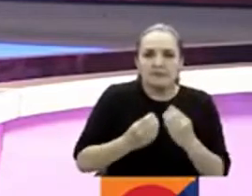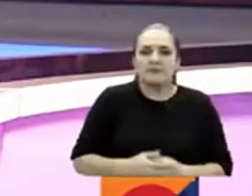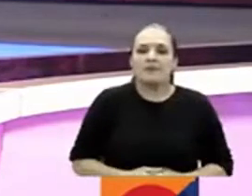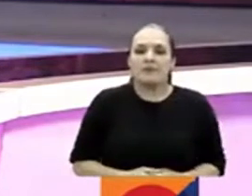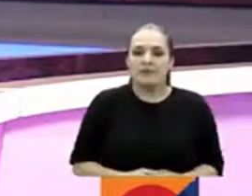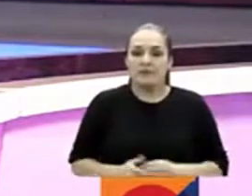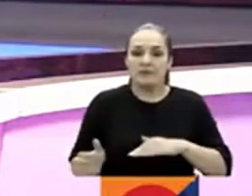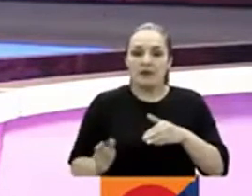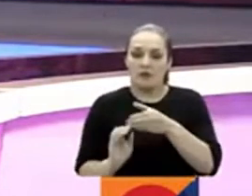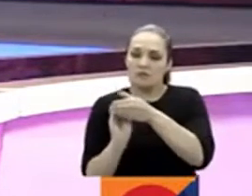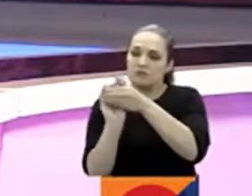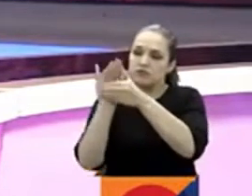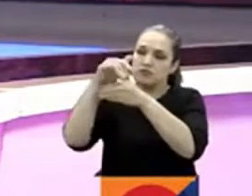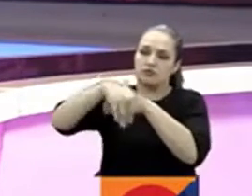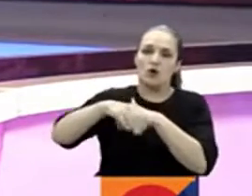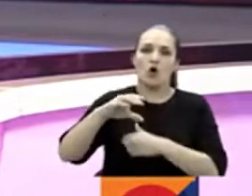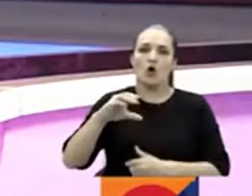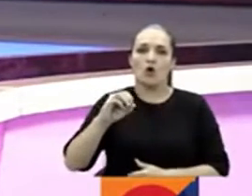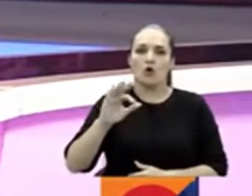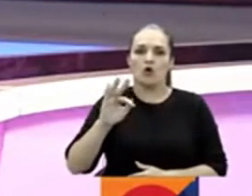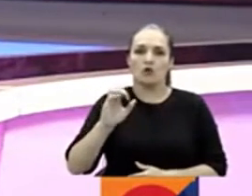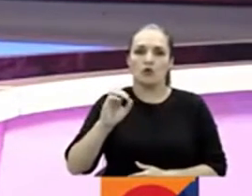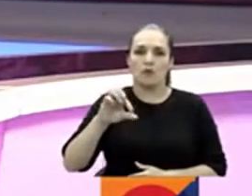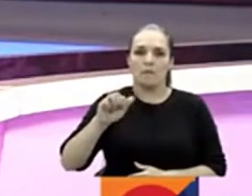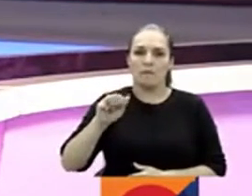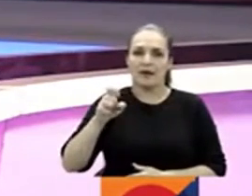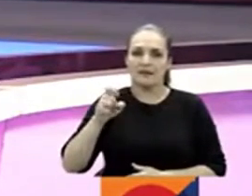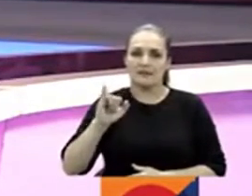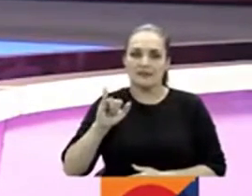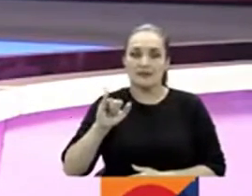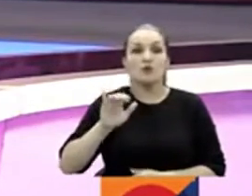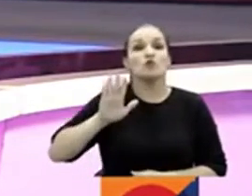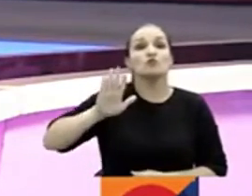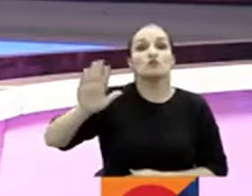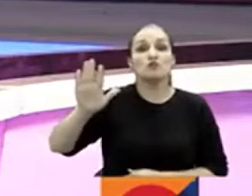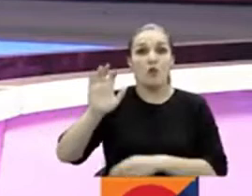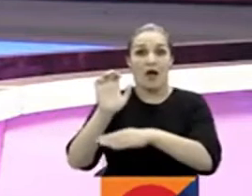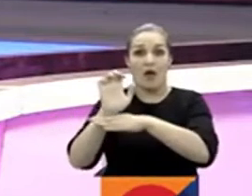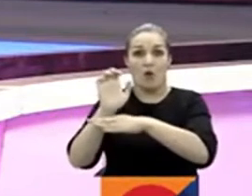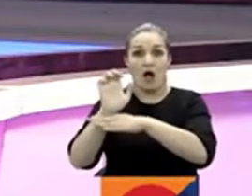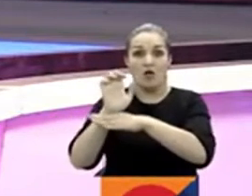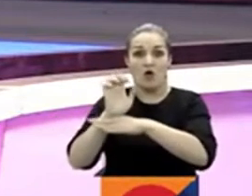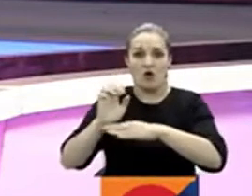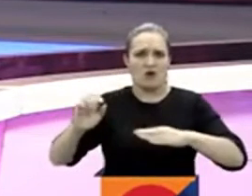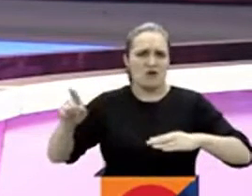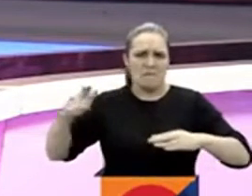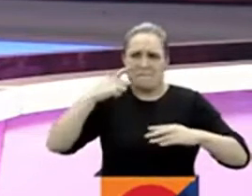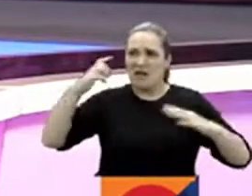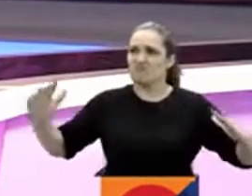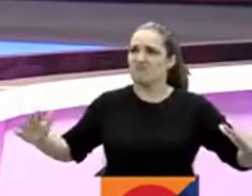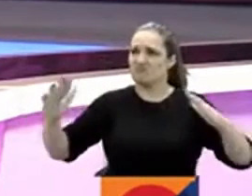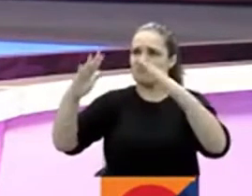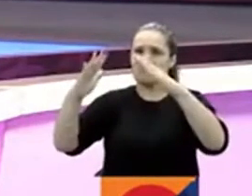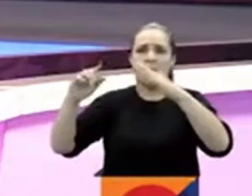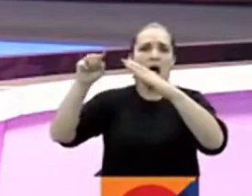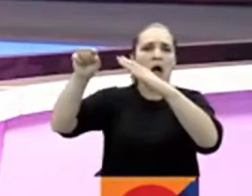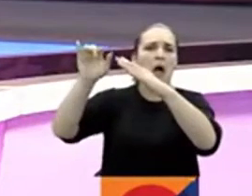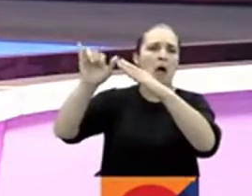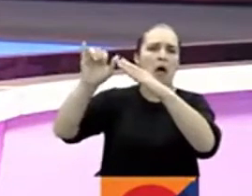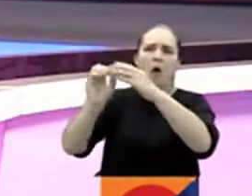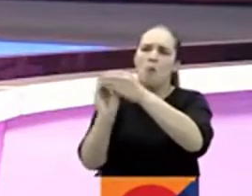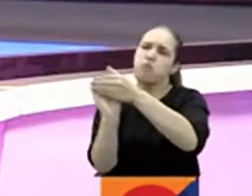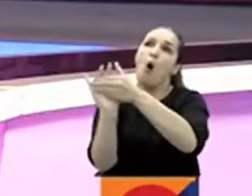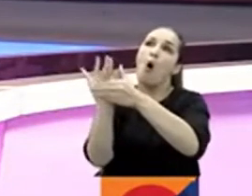El volcán Cotopaxi, el más peligroso de Ecuador por su potencial destructor, lanzó una columna de gas y ceniza de